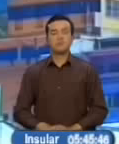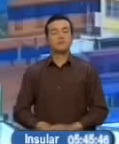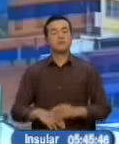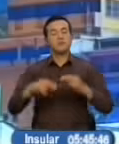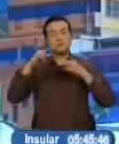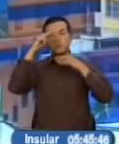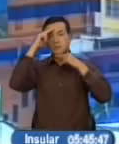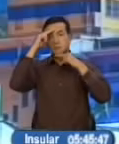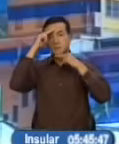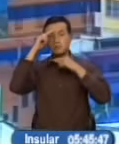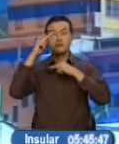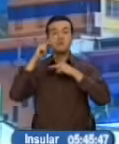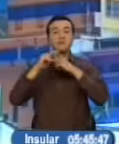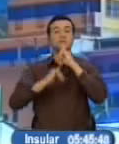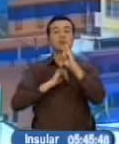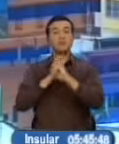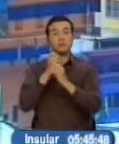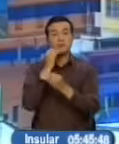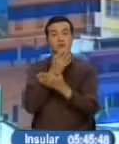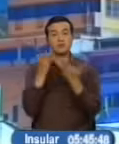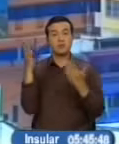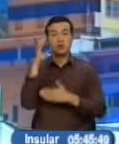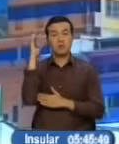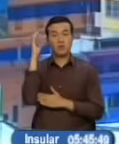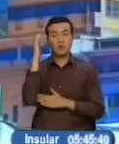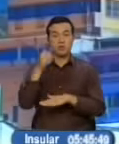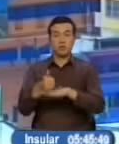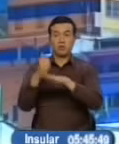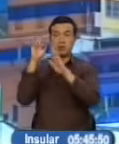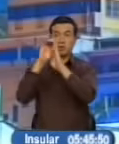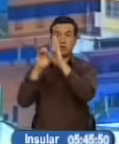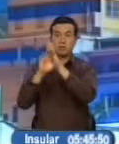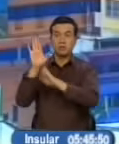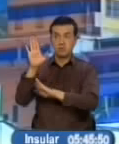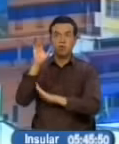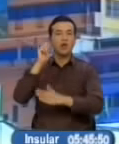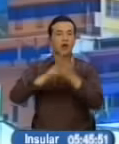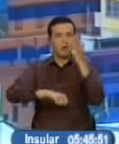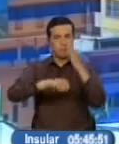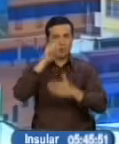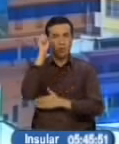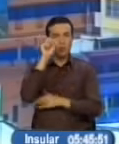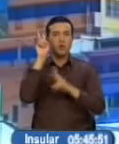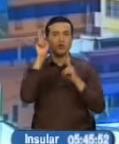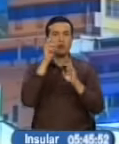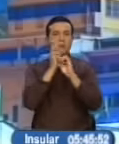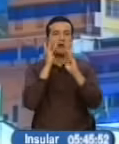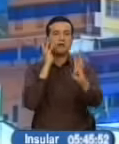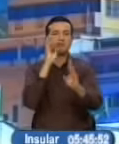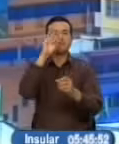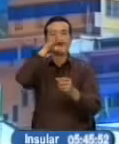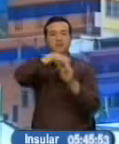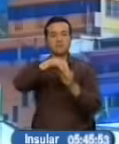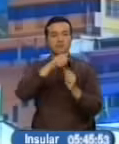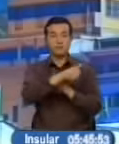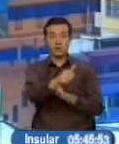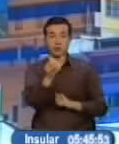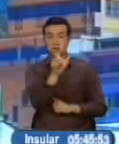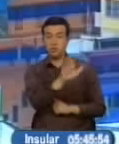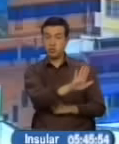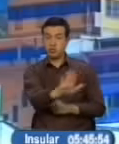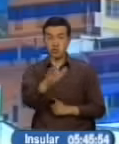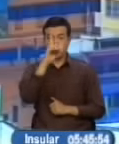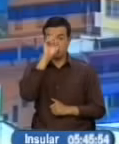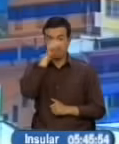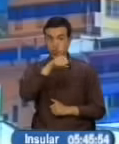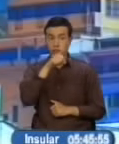Noticias fuera de nuestras fronteras, vámonos a Colombia, donde la Corte Constitucional avaló la realización de un plebiscito para que sea el pueblo quien apruebe o no los